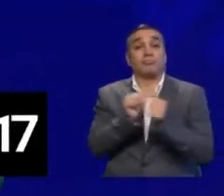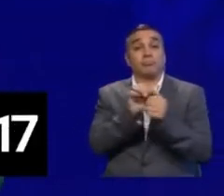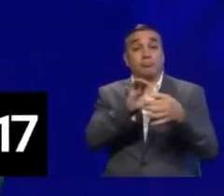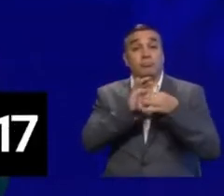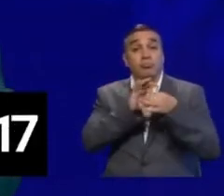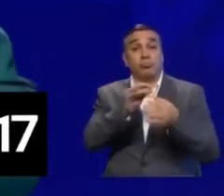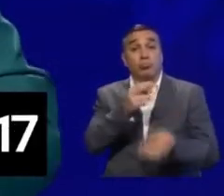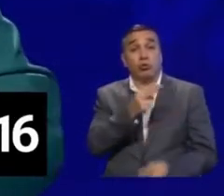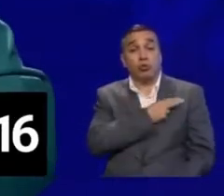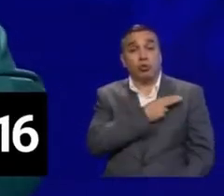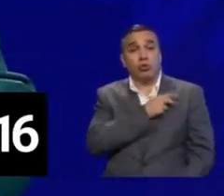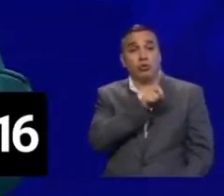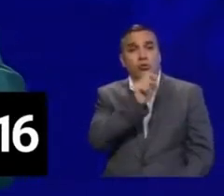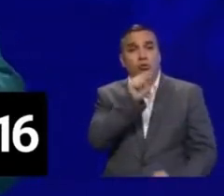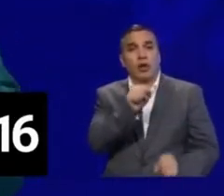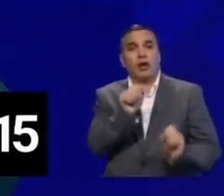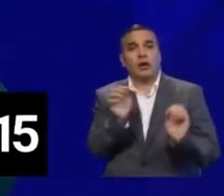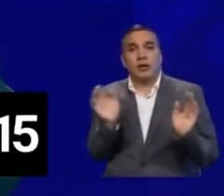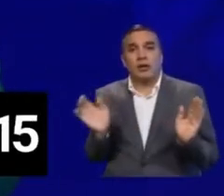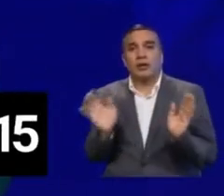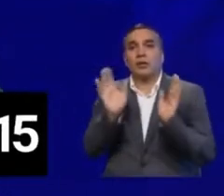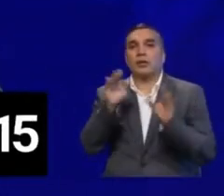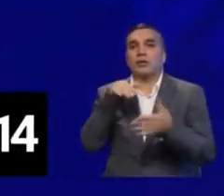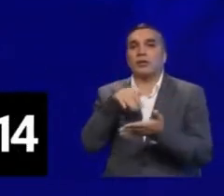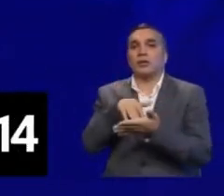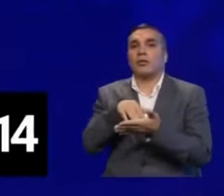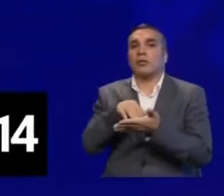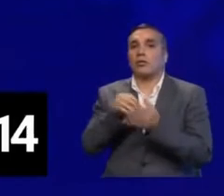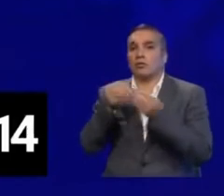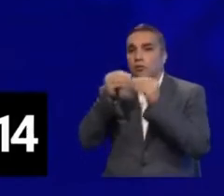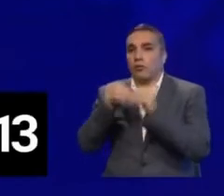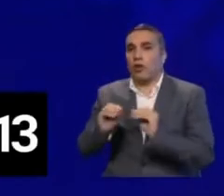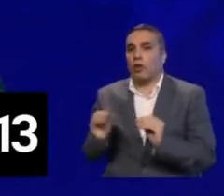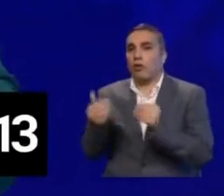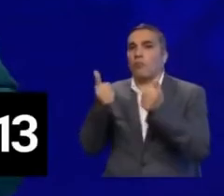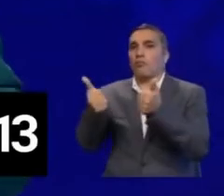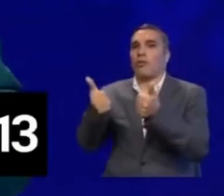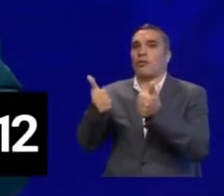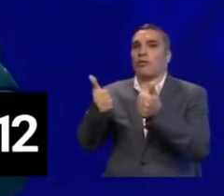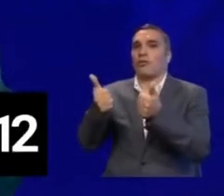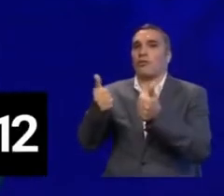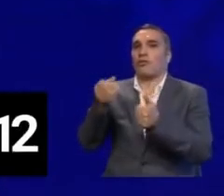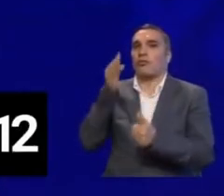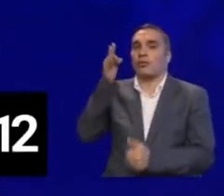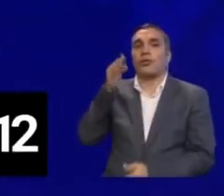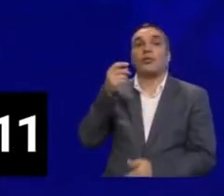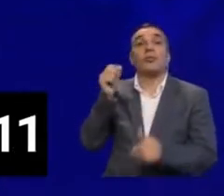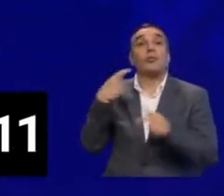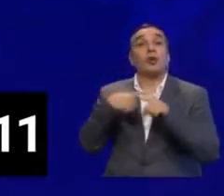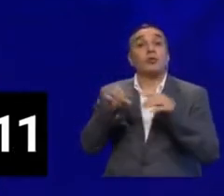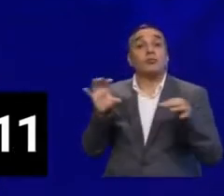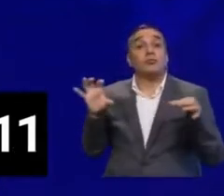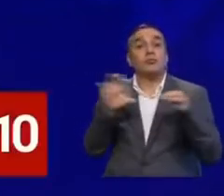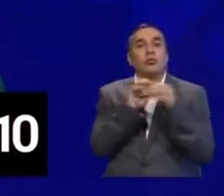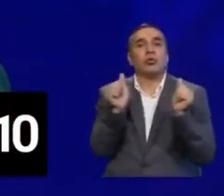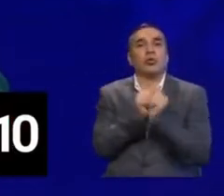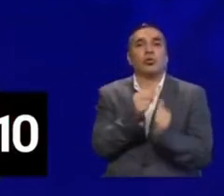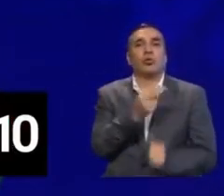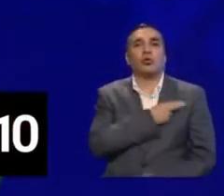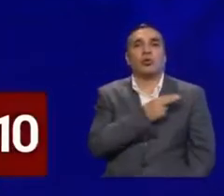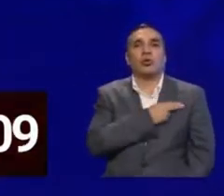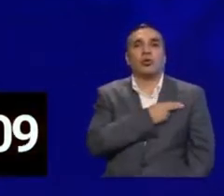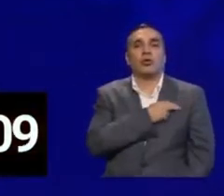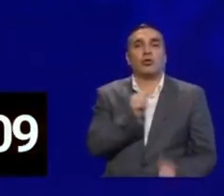las universidades se pueda generar propedéuticos para formar a nuestros jóvenes. Pero esto tiene que ir de la mano de las universidades con